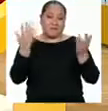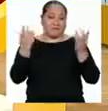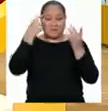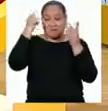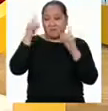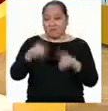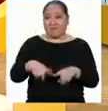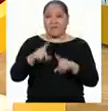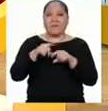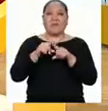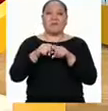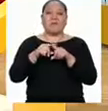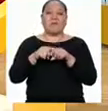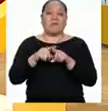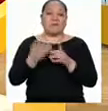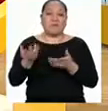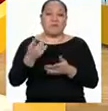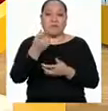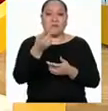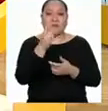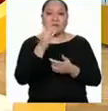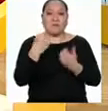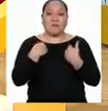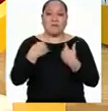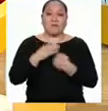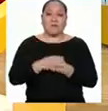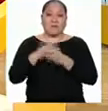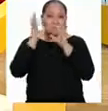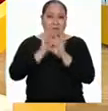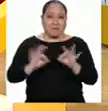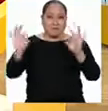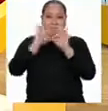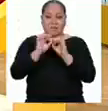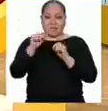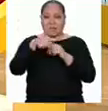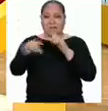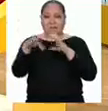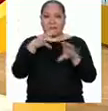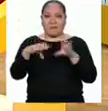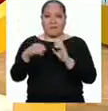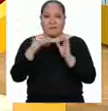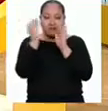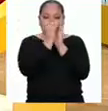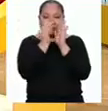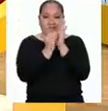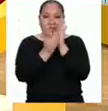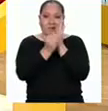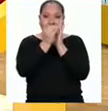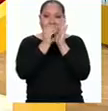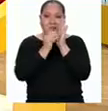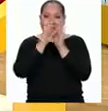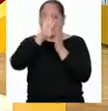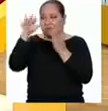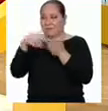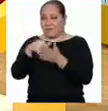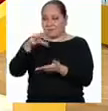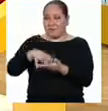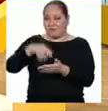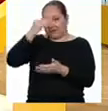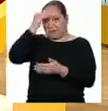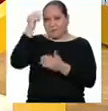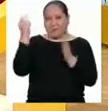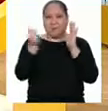acuerdo a los recursos con los que cuenten. Lo importante es cumplirlo y registrar todo lo aprendido